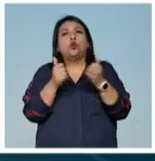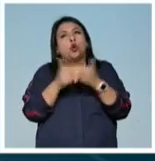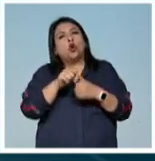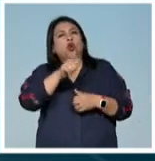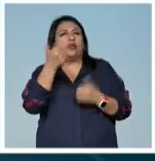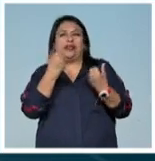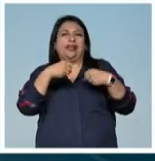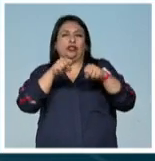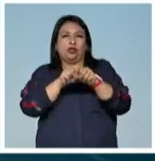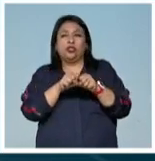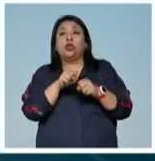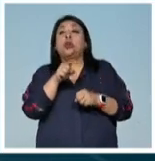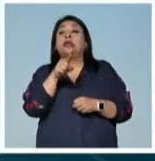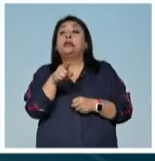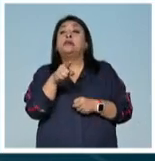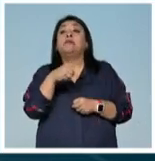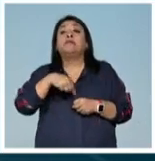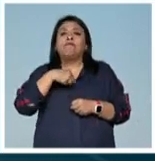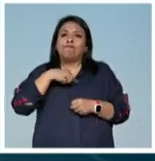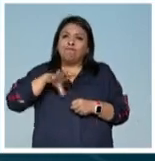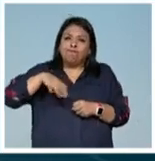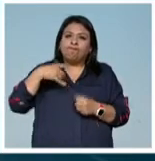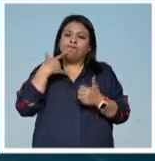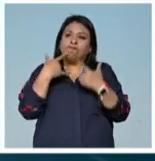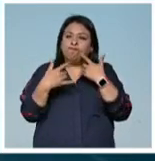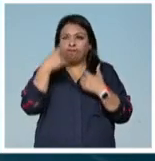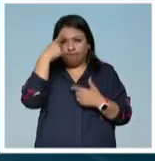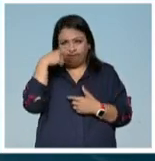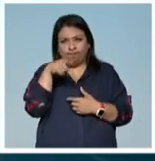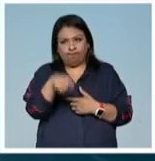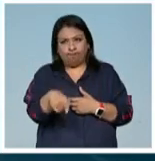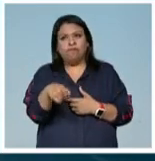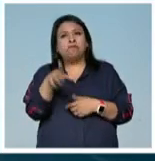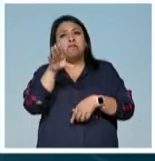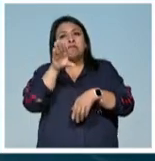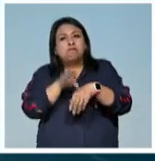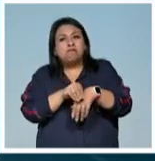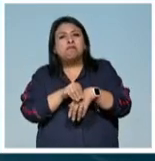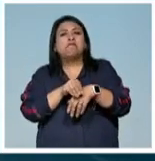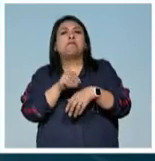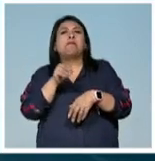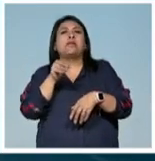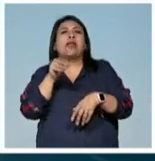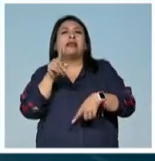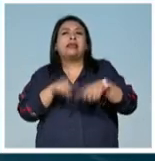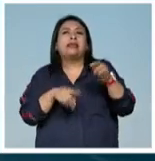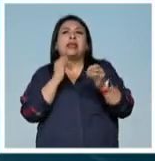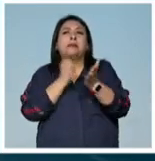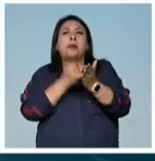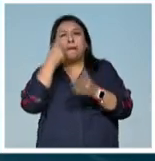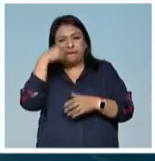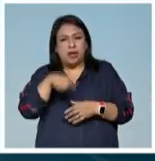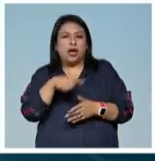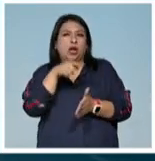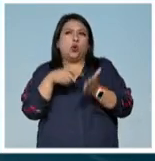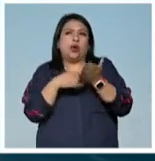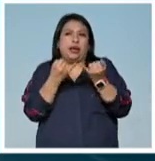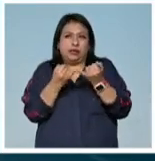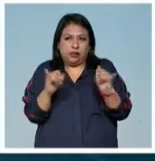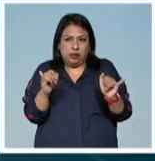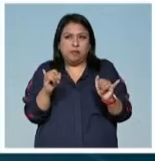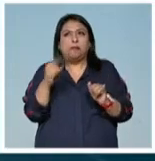otras asociaciones, estamos luchando para que esta condonación de impuestos puede ser también para los espacios independientes,